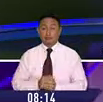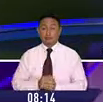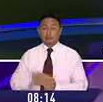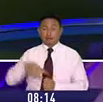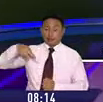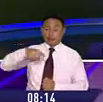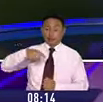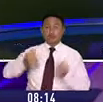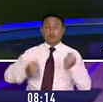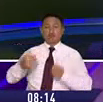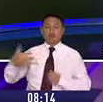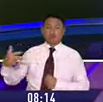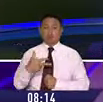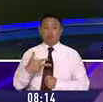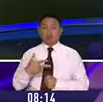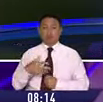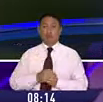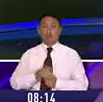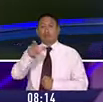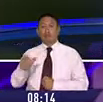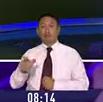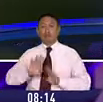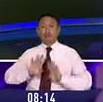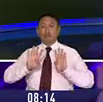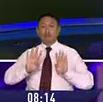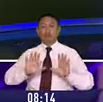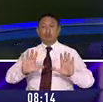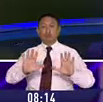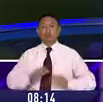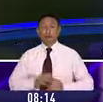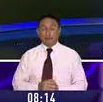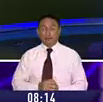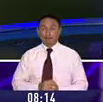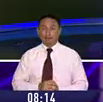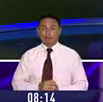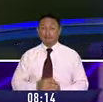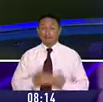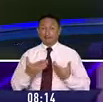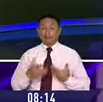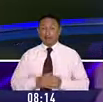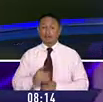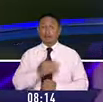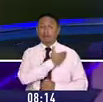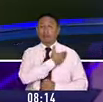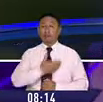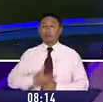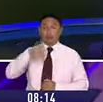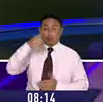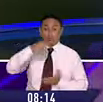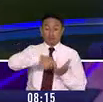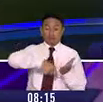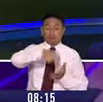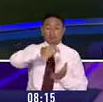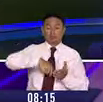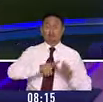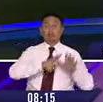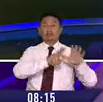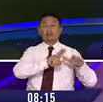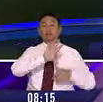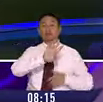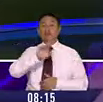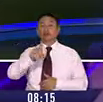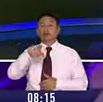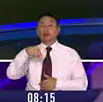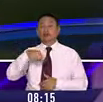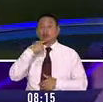como vehiculares de la Asamblea Nacional, luego de la firma del decreto 741, en el cual